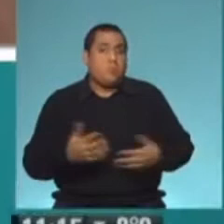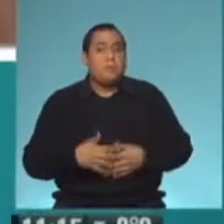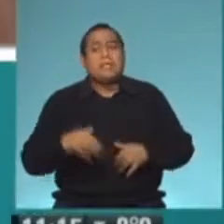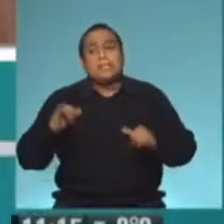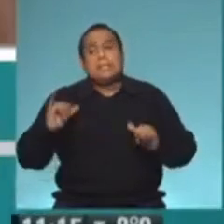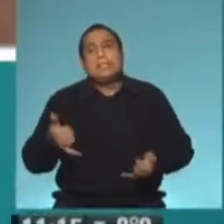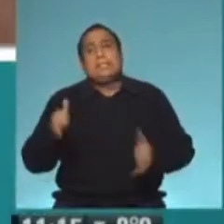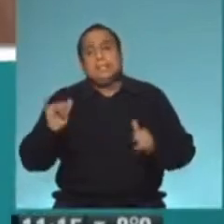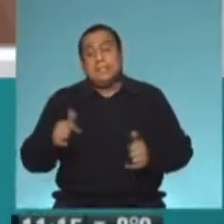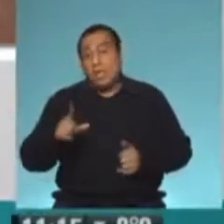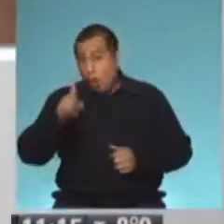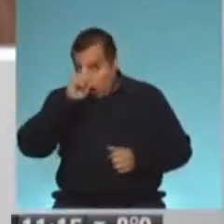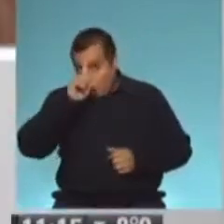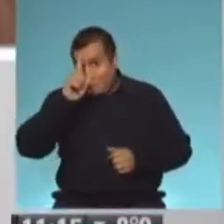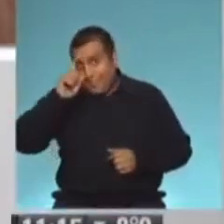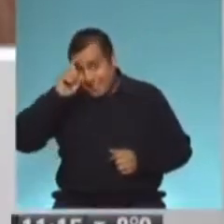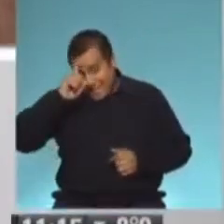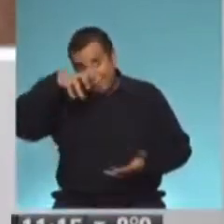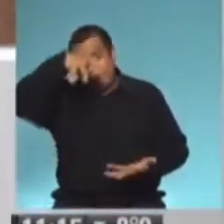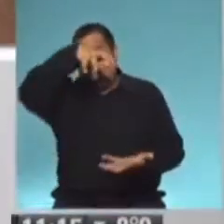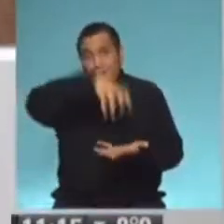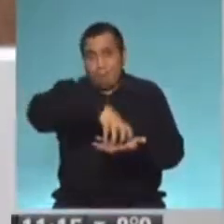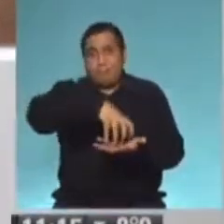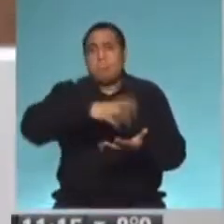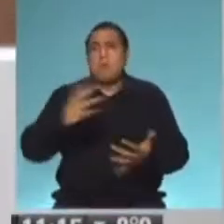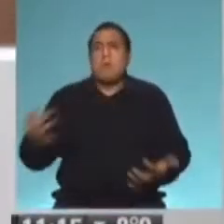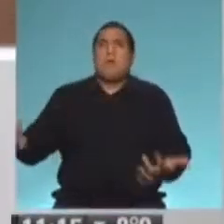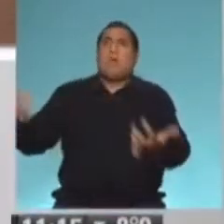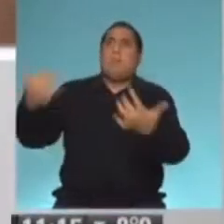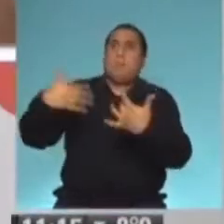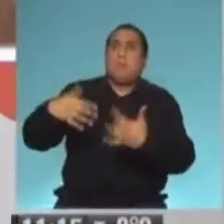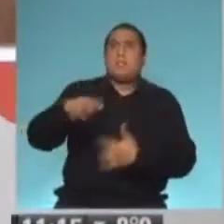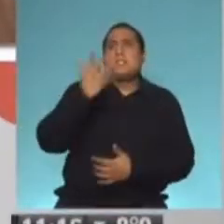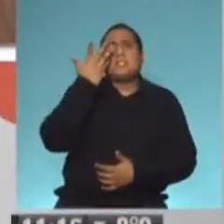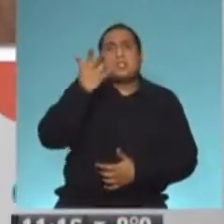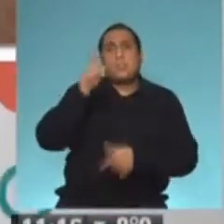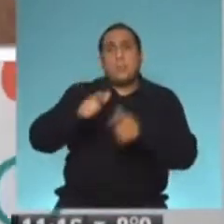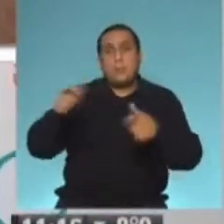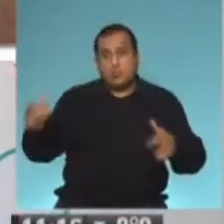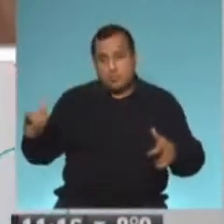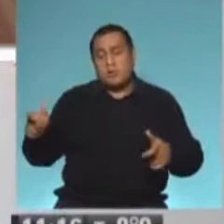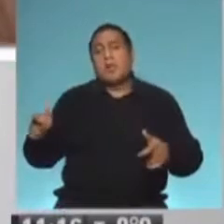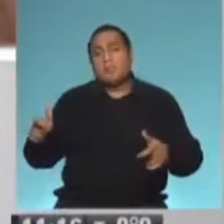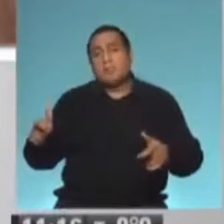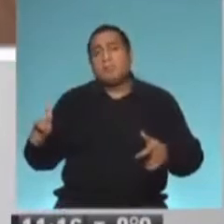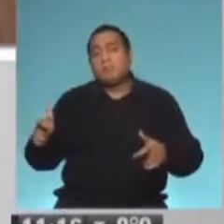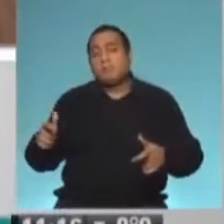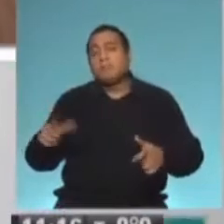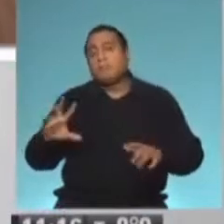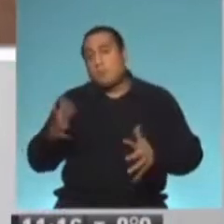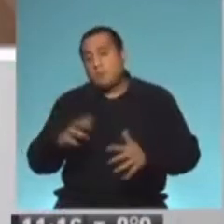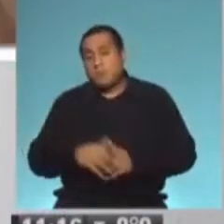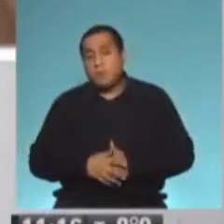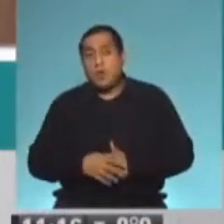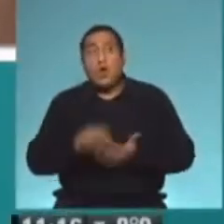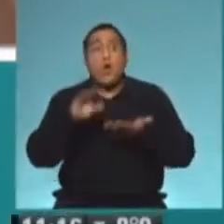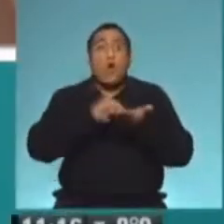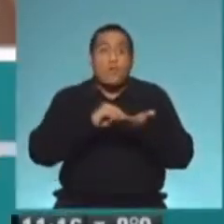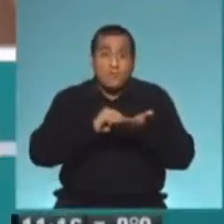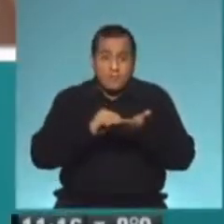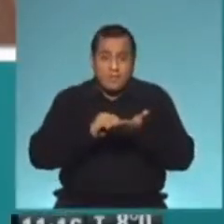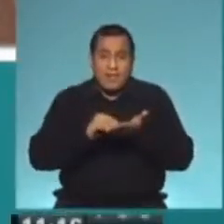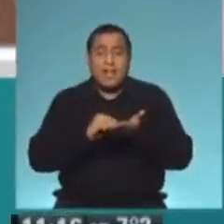sí, el hospital en tiempos regulares atiende aproximadamente 5.000 pacientes en forma ambulatoria. La oficina del